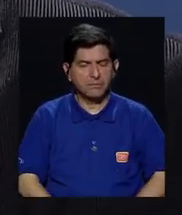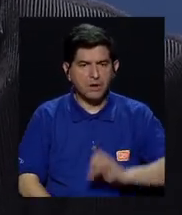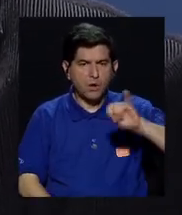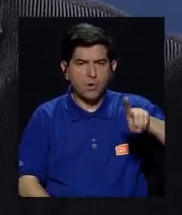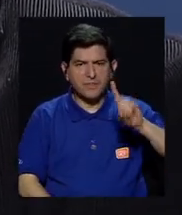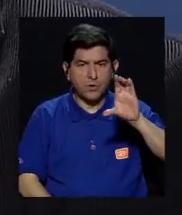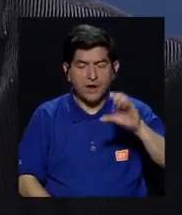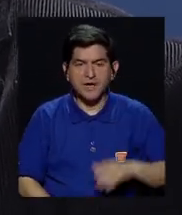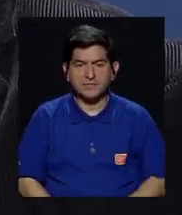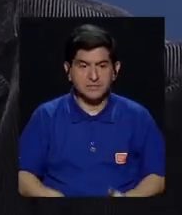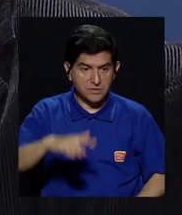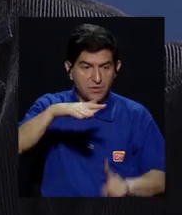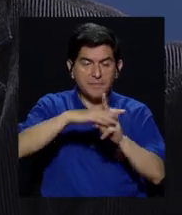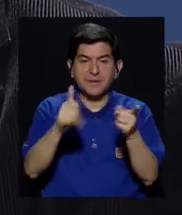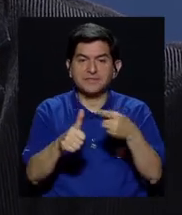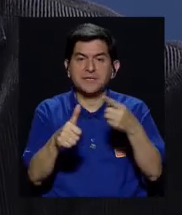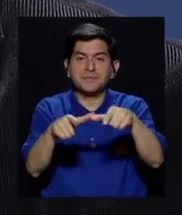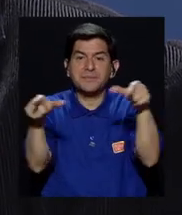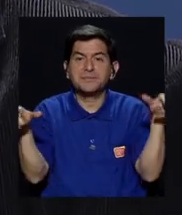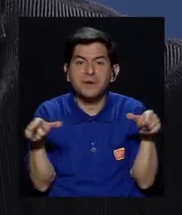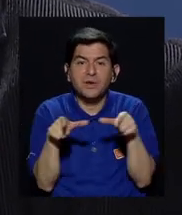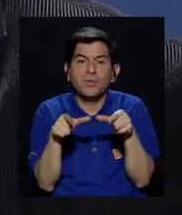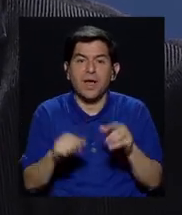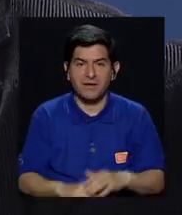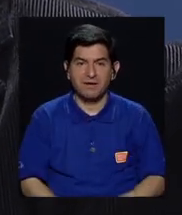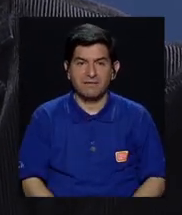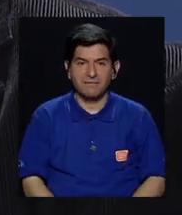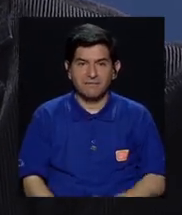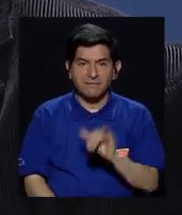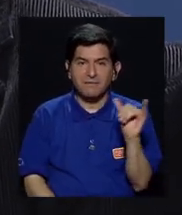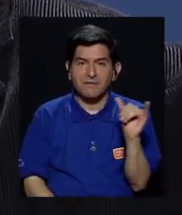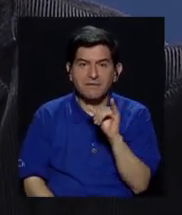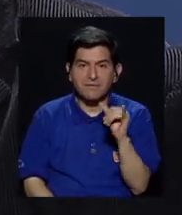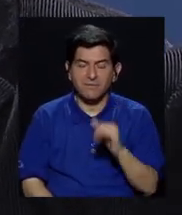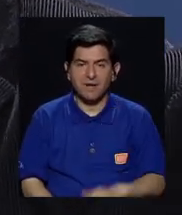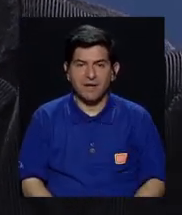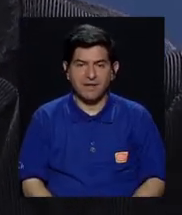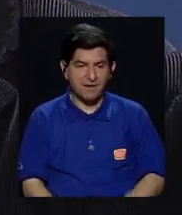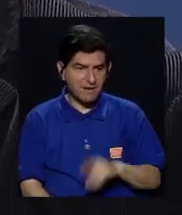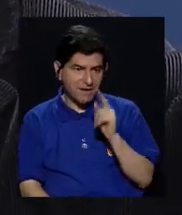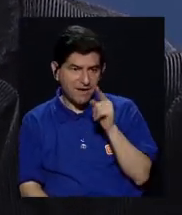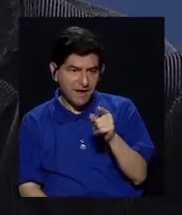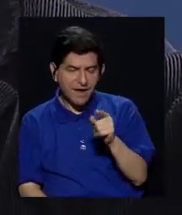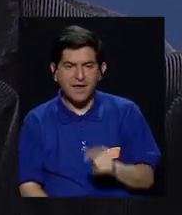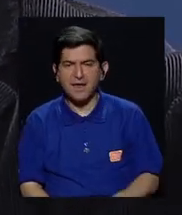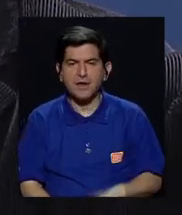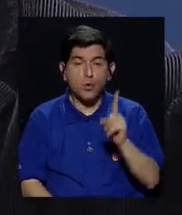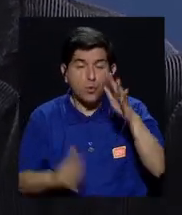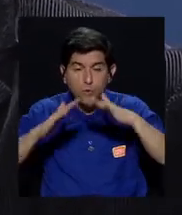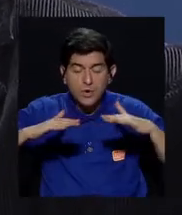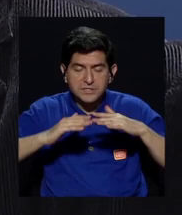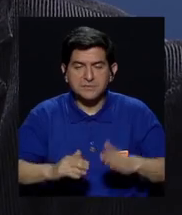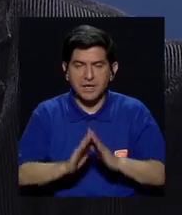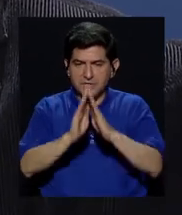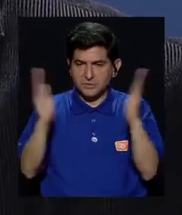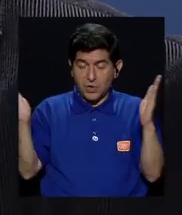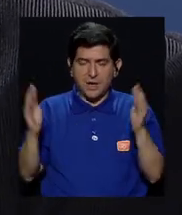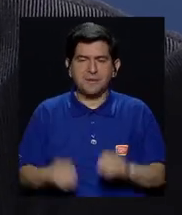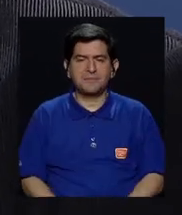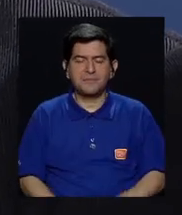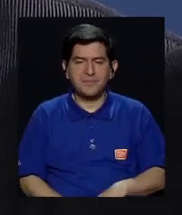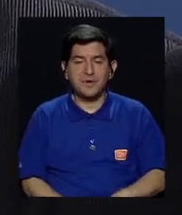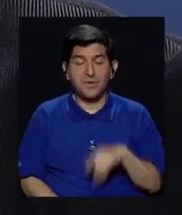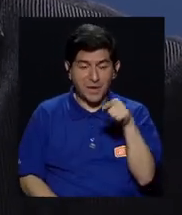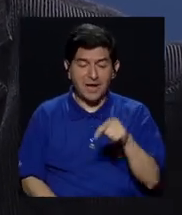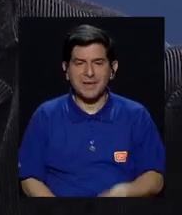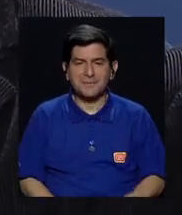juan diego castro no solamente aparecían en primer lugar sino que además era tenía un margen todavía amplio donde pescar